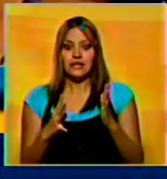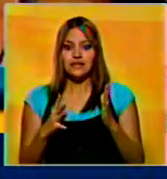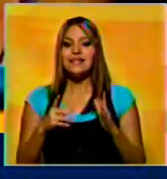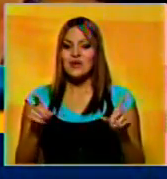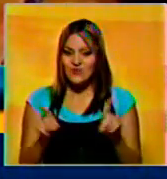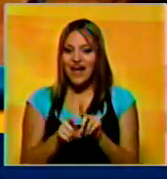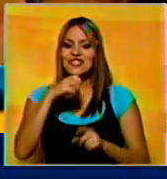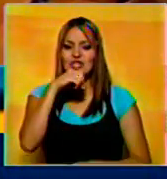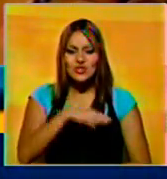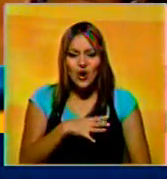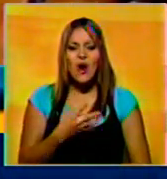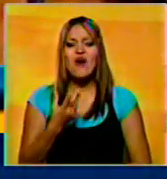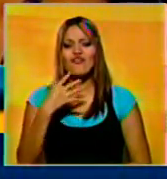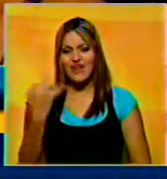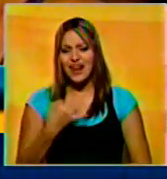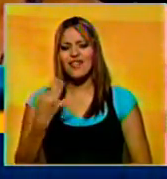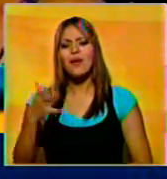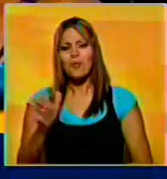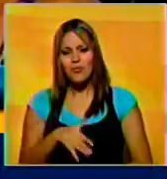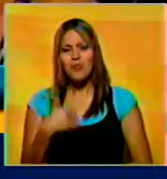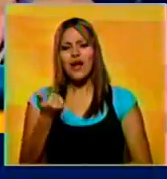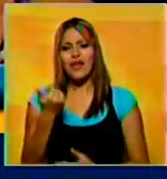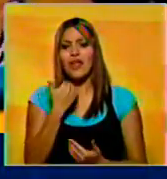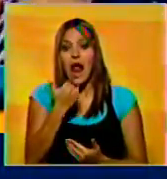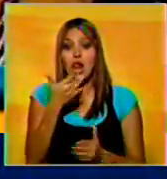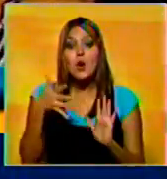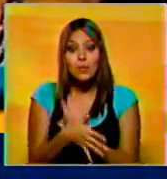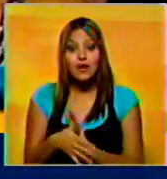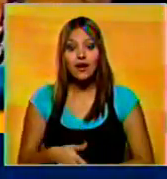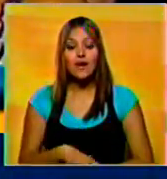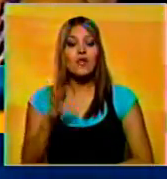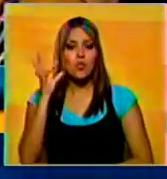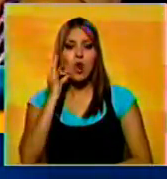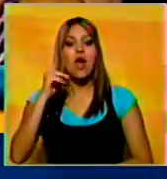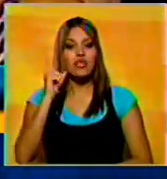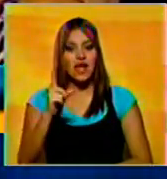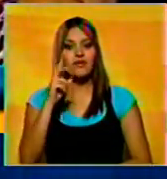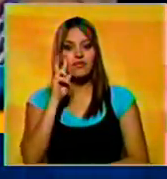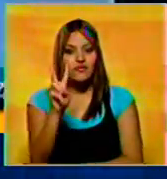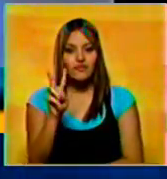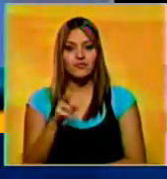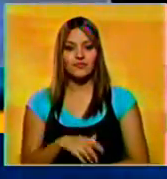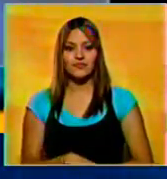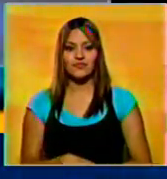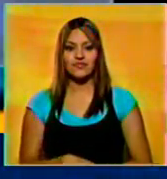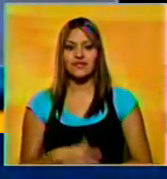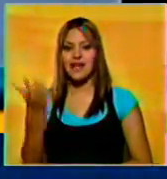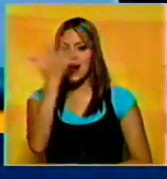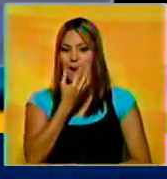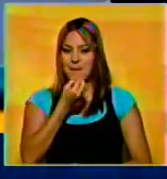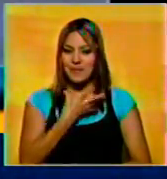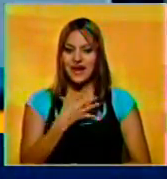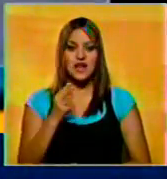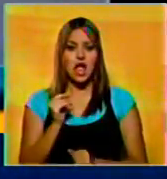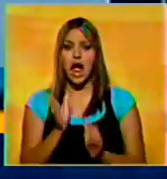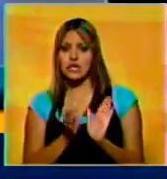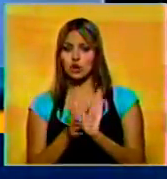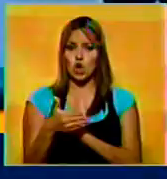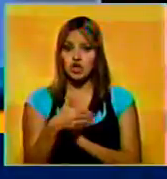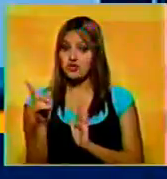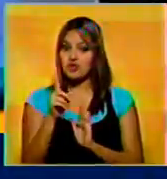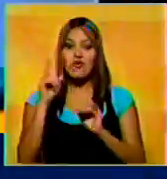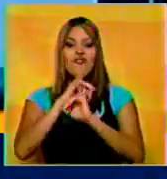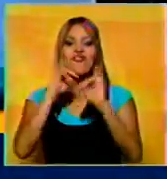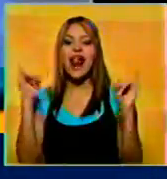es una historia que realmente puede llegar a ocurrir. Pienso que todas las mujeres deben venir a verla. La hermosa actriz no ocultó su felicidad por